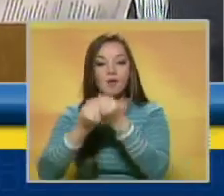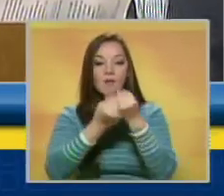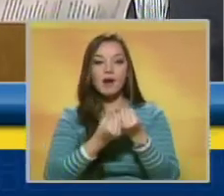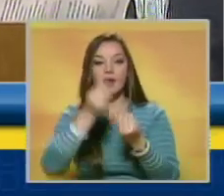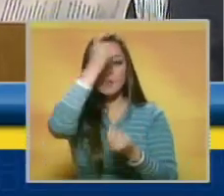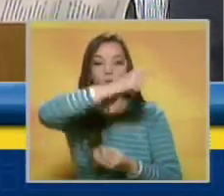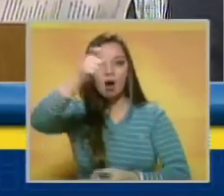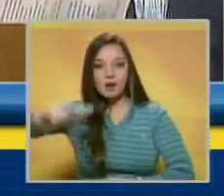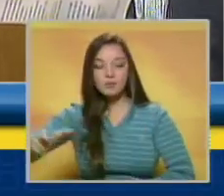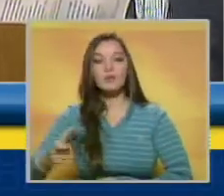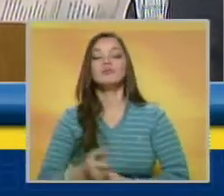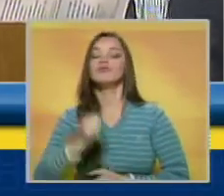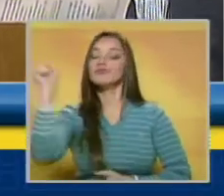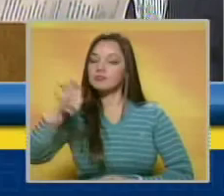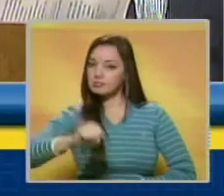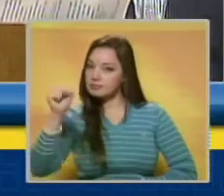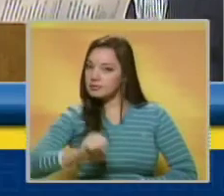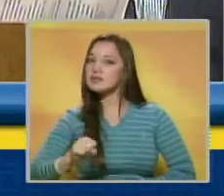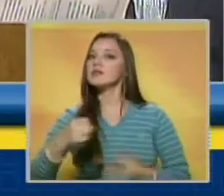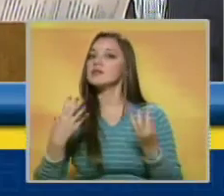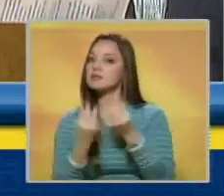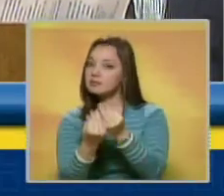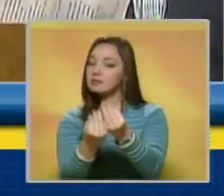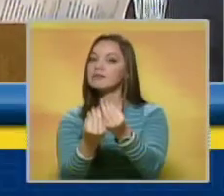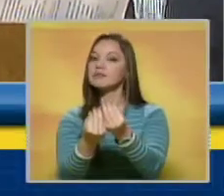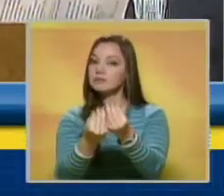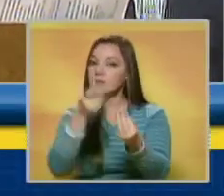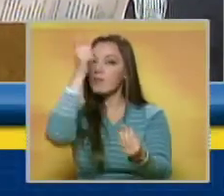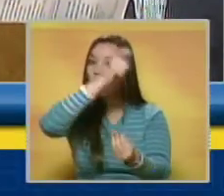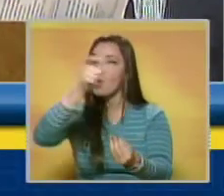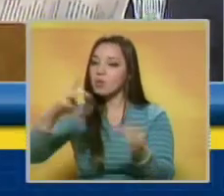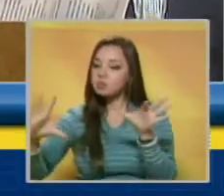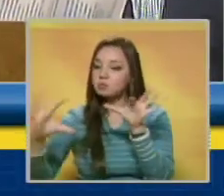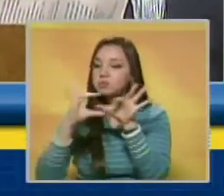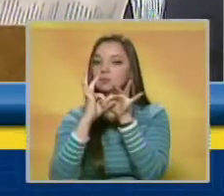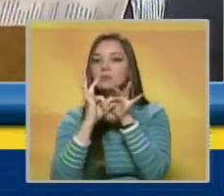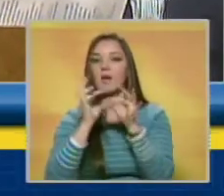sufrimiento. Sí, lo estamos acompañando.